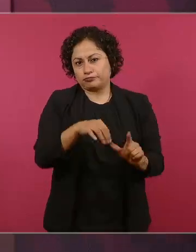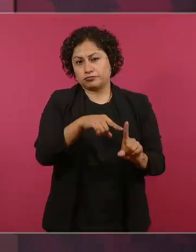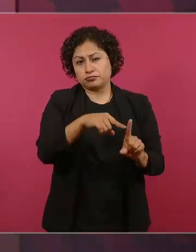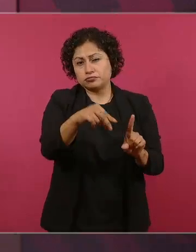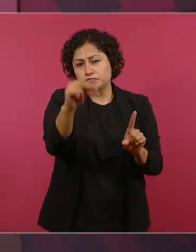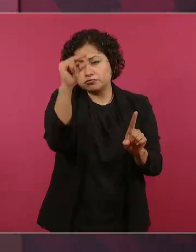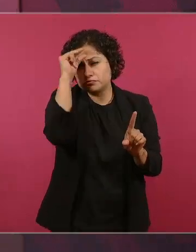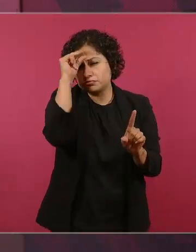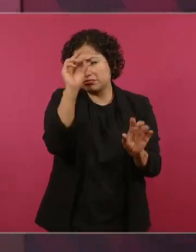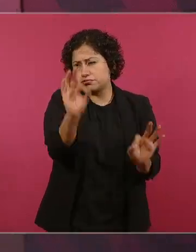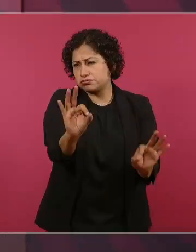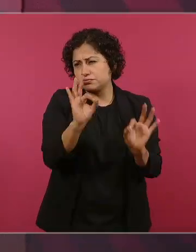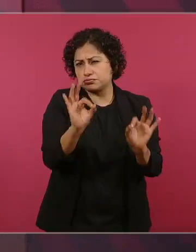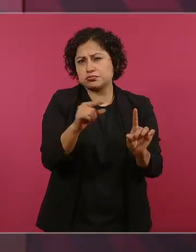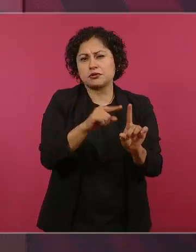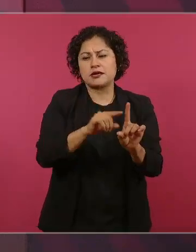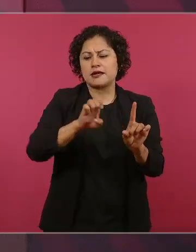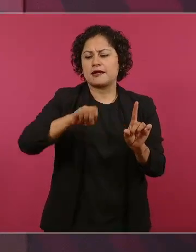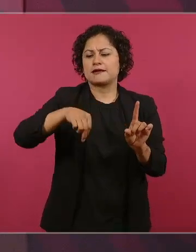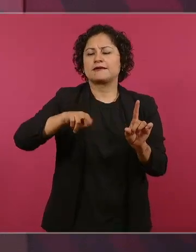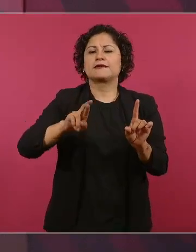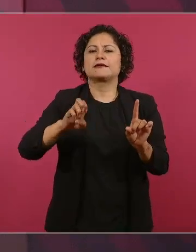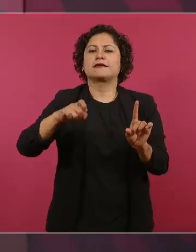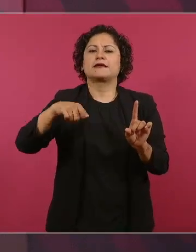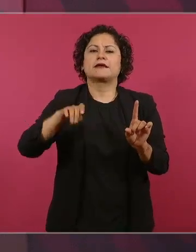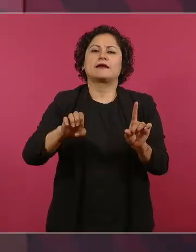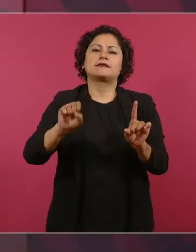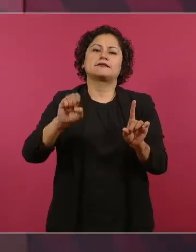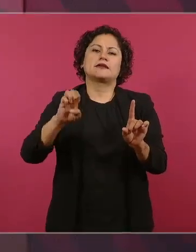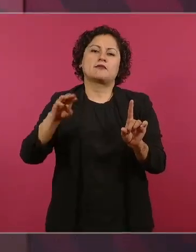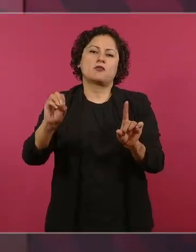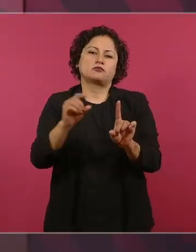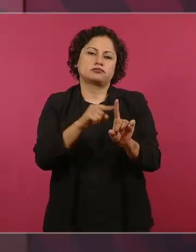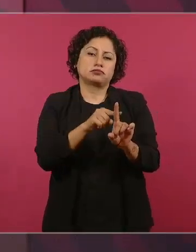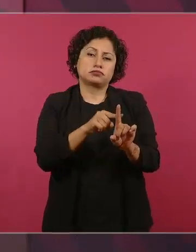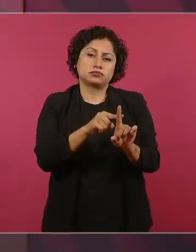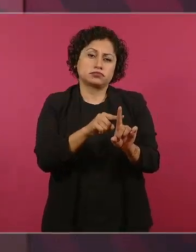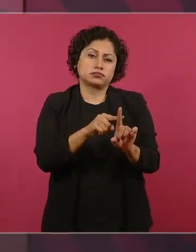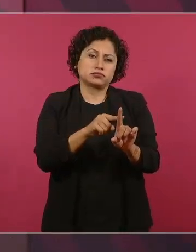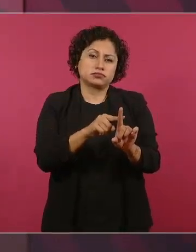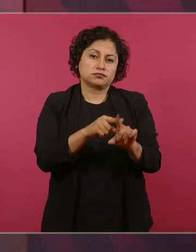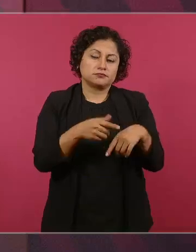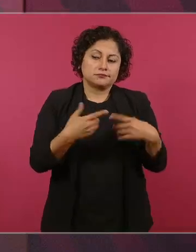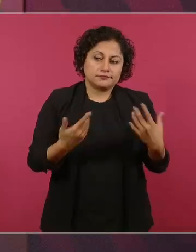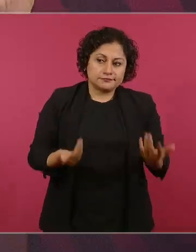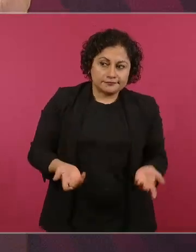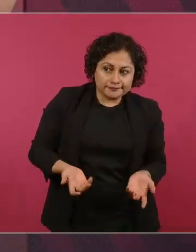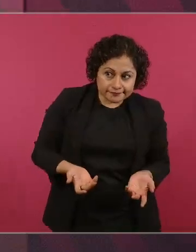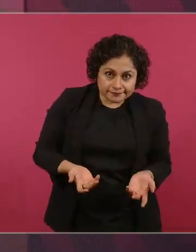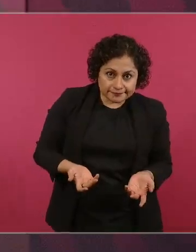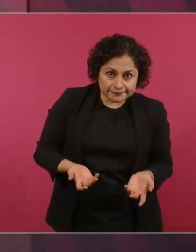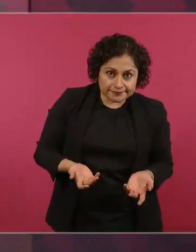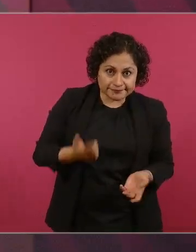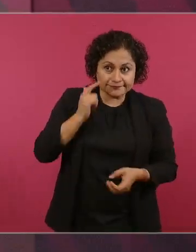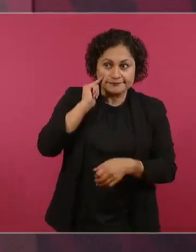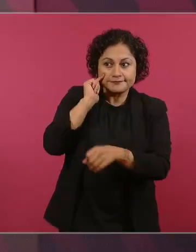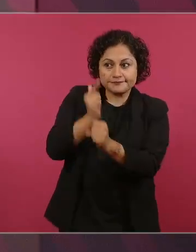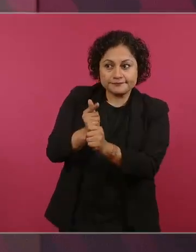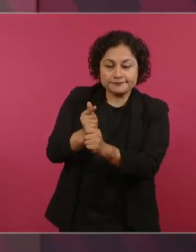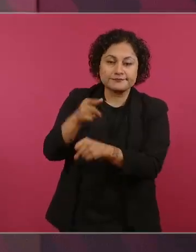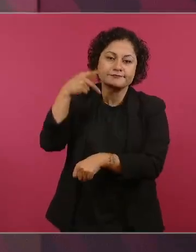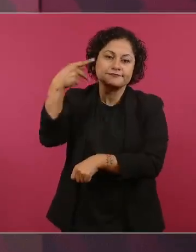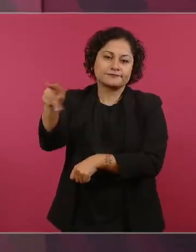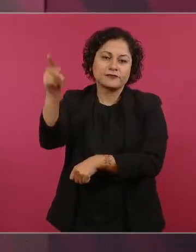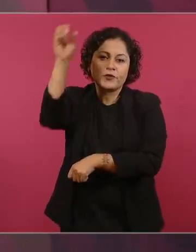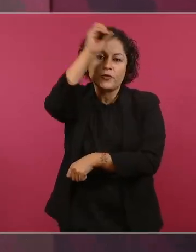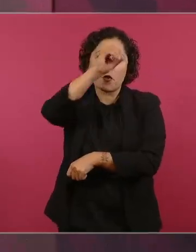inteligentísimo, Enrique Sem. Pero ya con esto tiene la idea de cómo piensan.